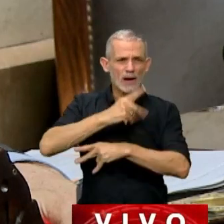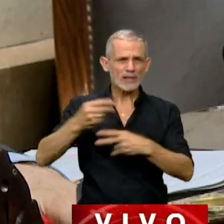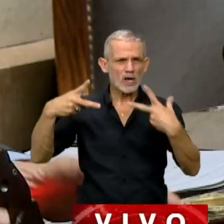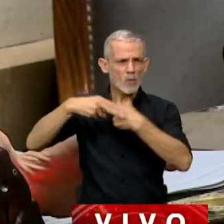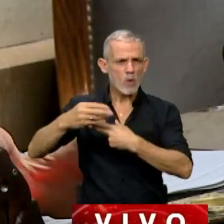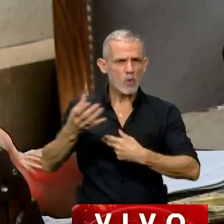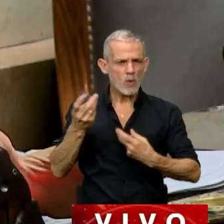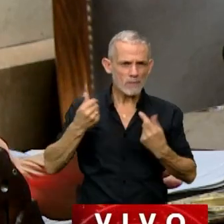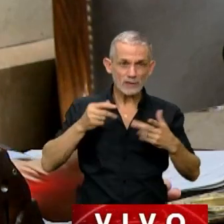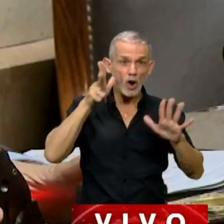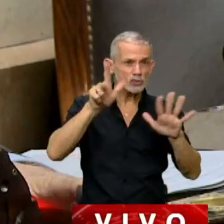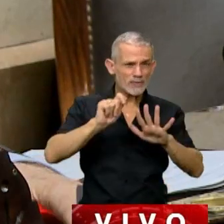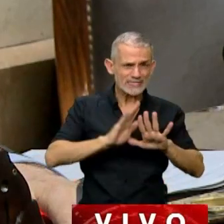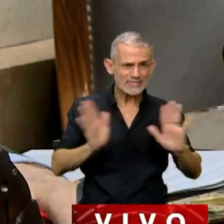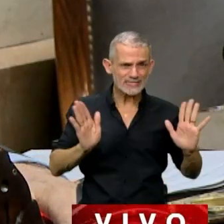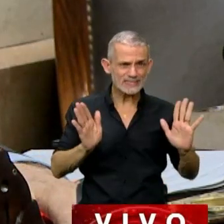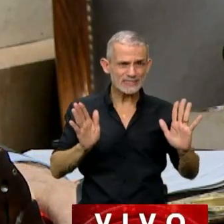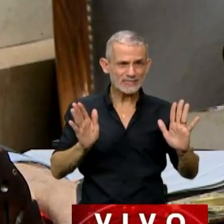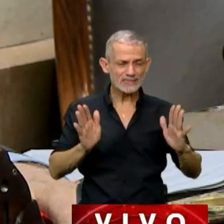discapacidad. 8 meses.